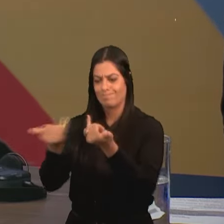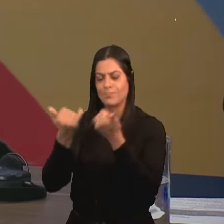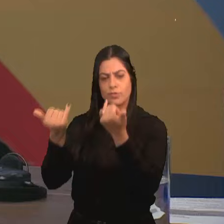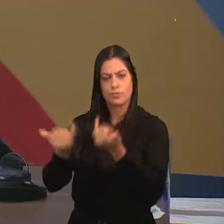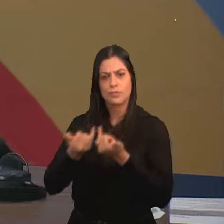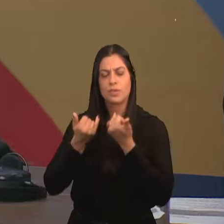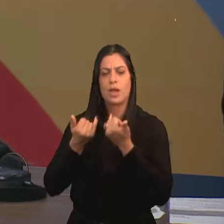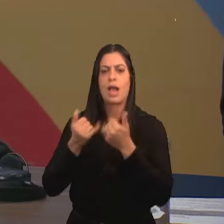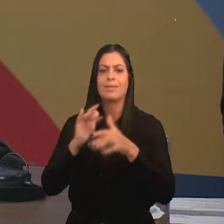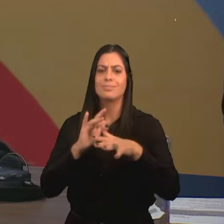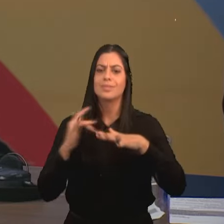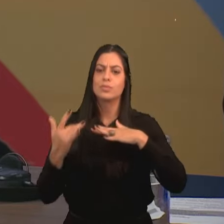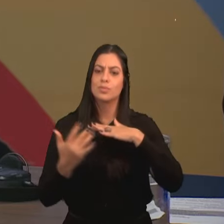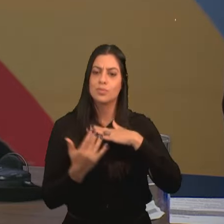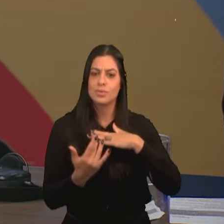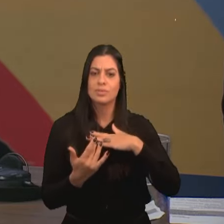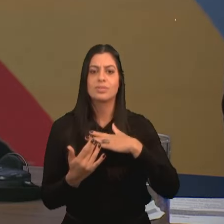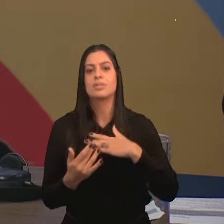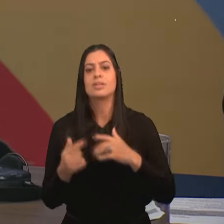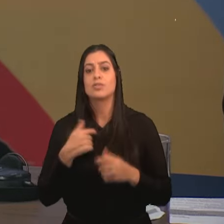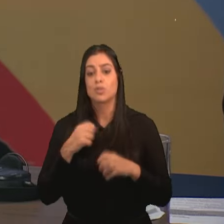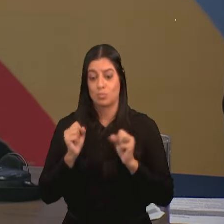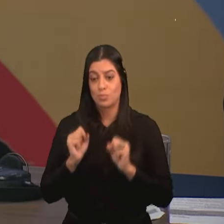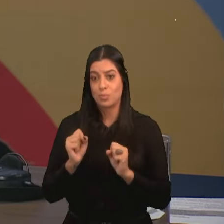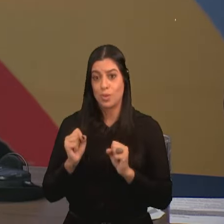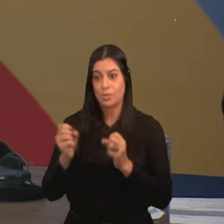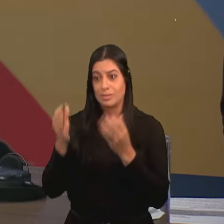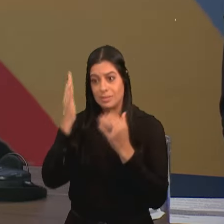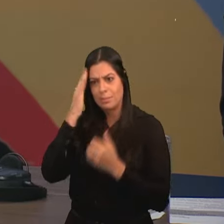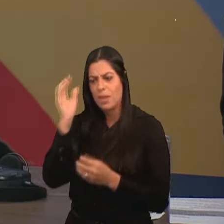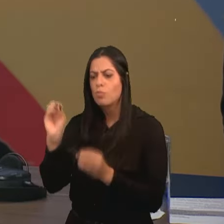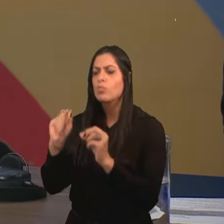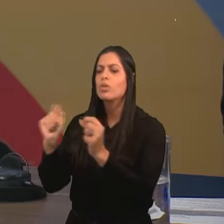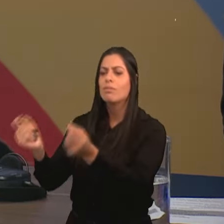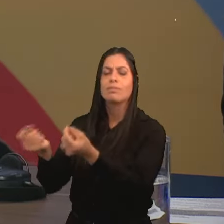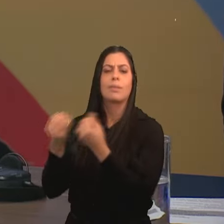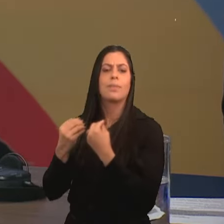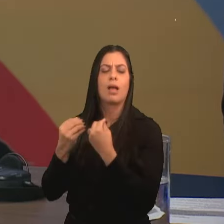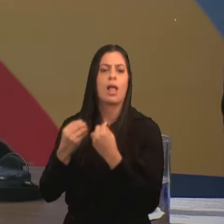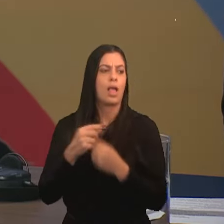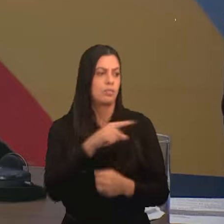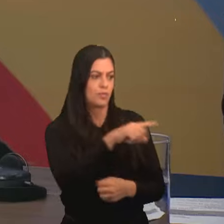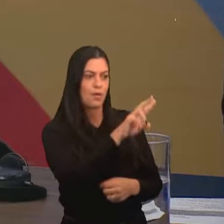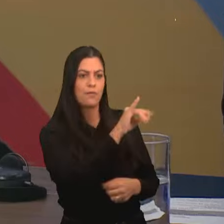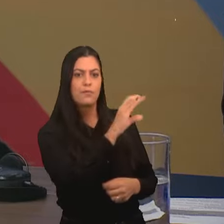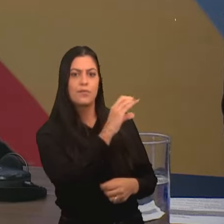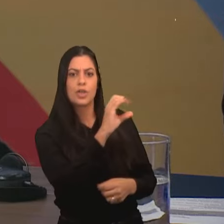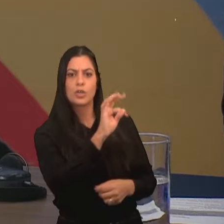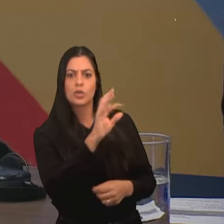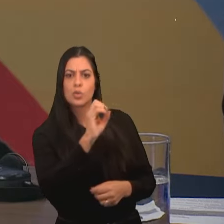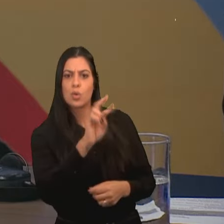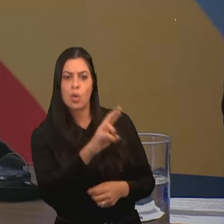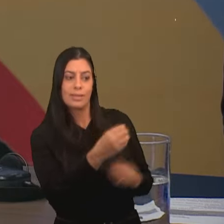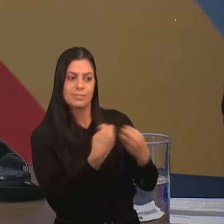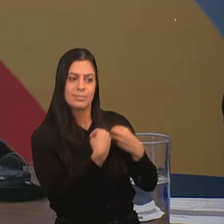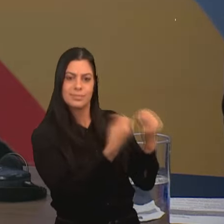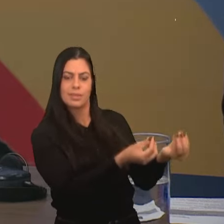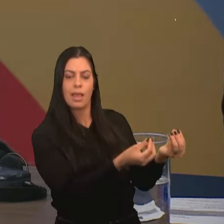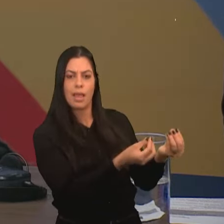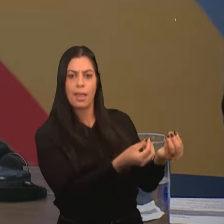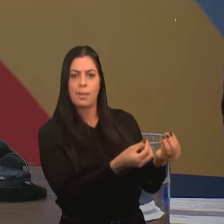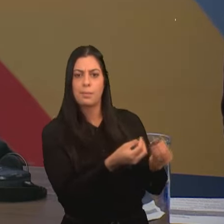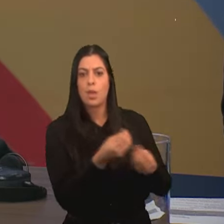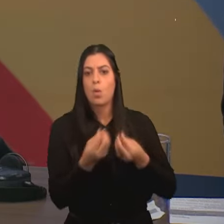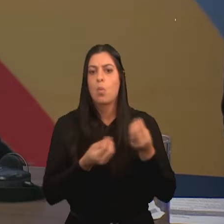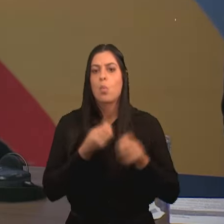informaciones recibimos en cada una de nuestras redes sociales, puedo saber que yo recibo, pero yo no sé qué Víctor recibe, qué Flavio recibe, qué Patricia recibe.